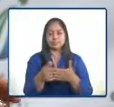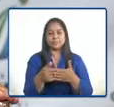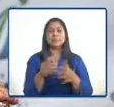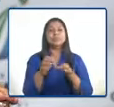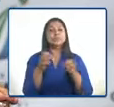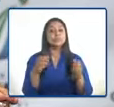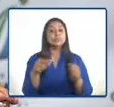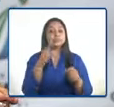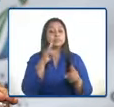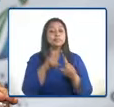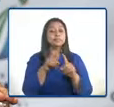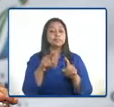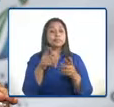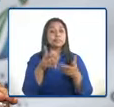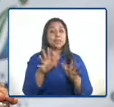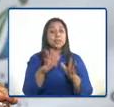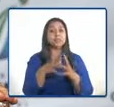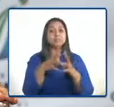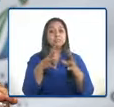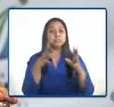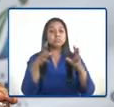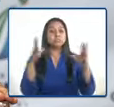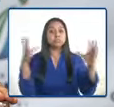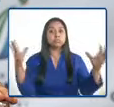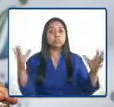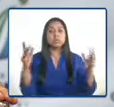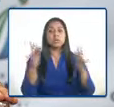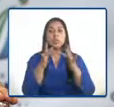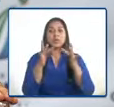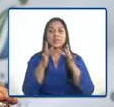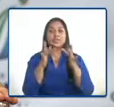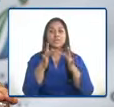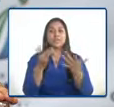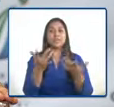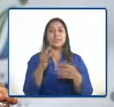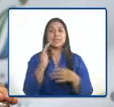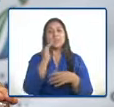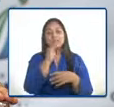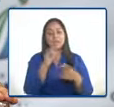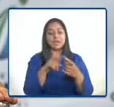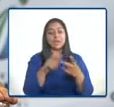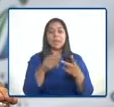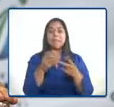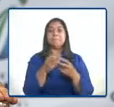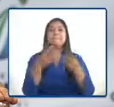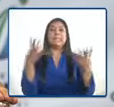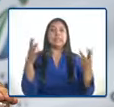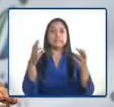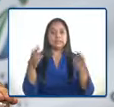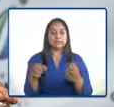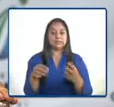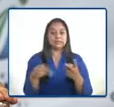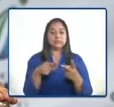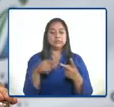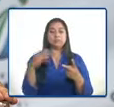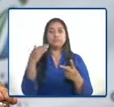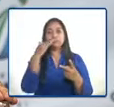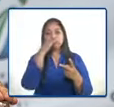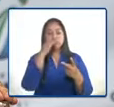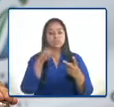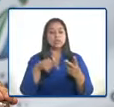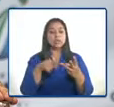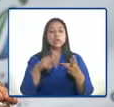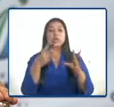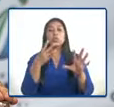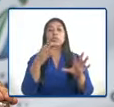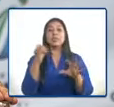trabajado bastante bien, va creciendo lo que es la conectividad aérea, va creciendo la cantidad de pasajeros que están volando, llegaron más del